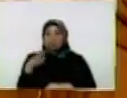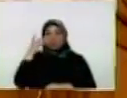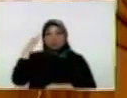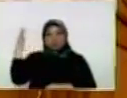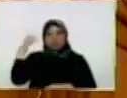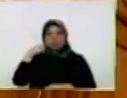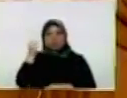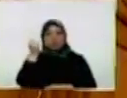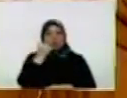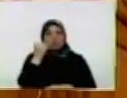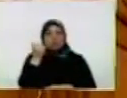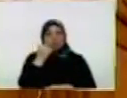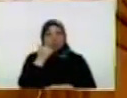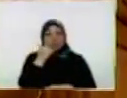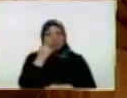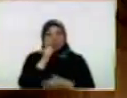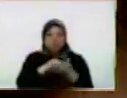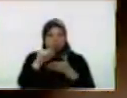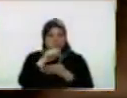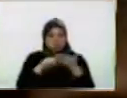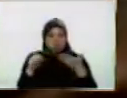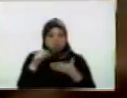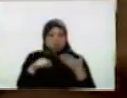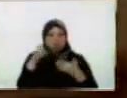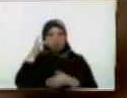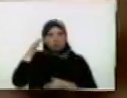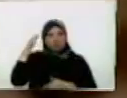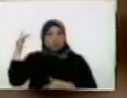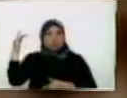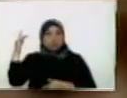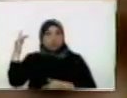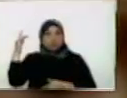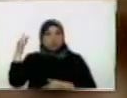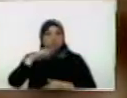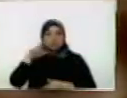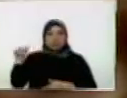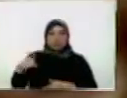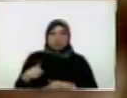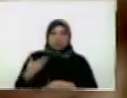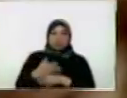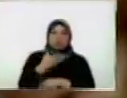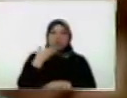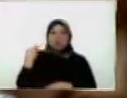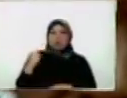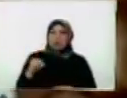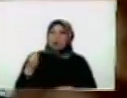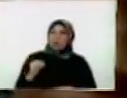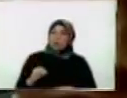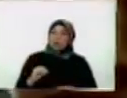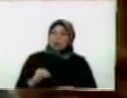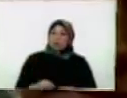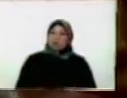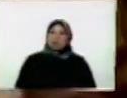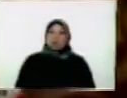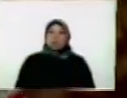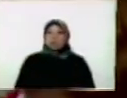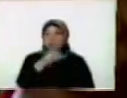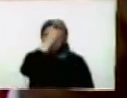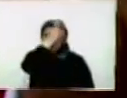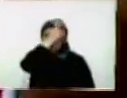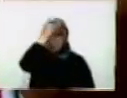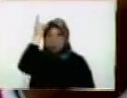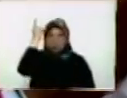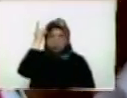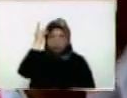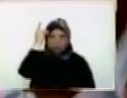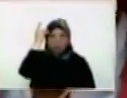esta lucha, escribía sobre estos sueños. Nosotros llegamos muy jóvenes, Diosdado,